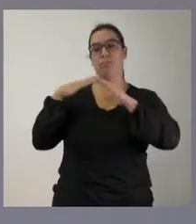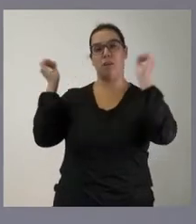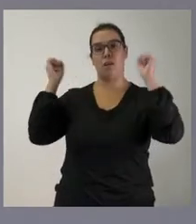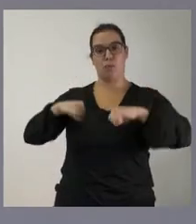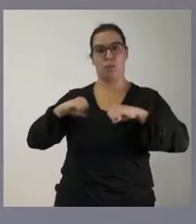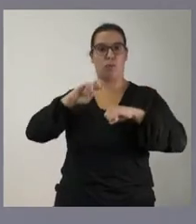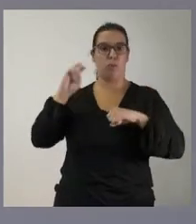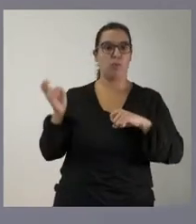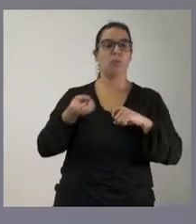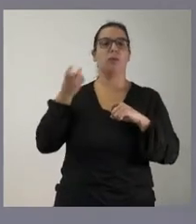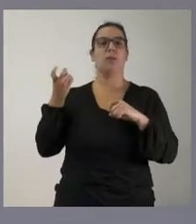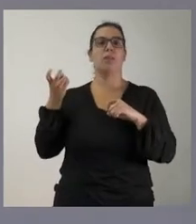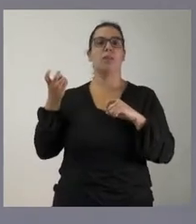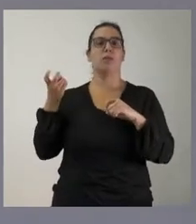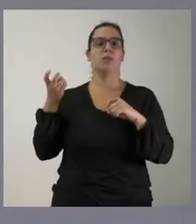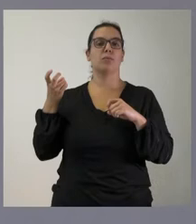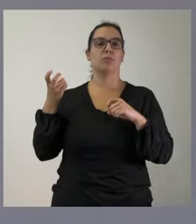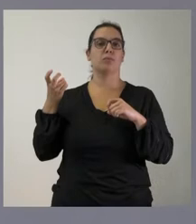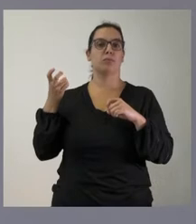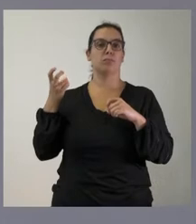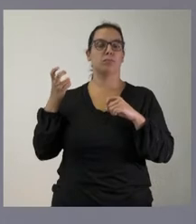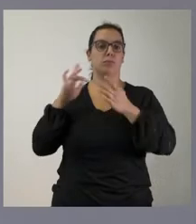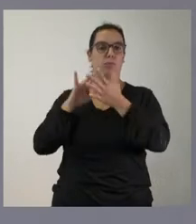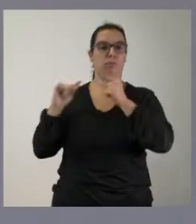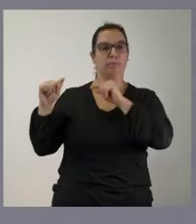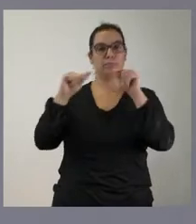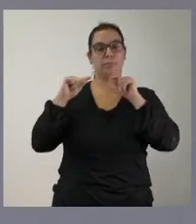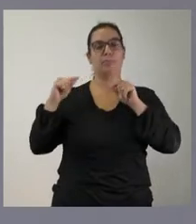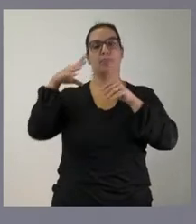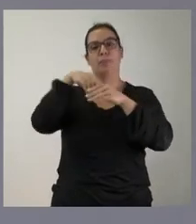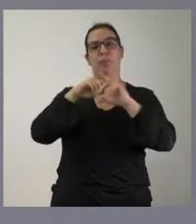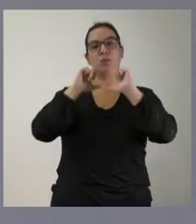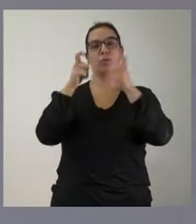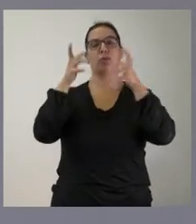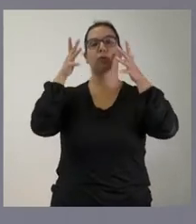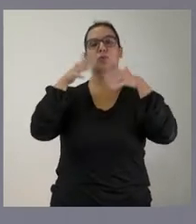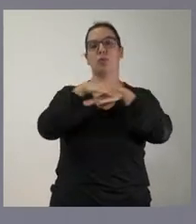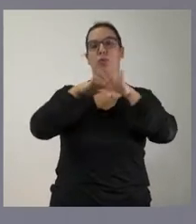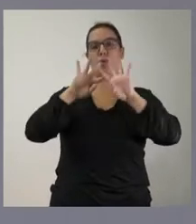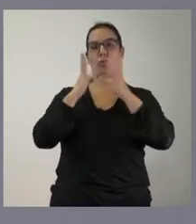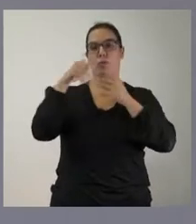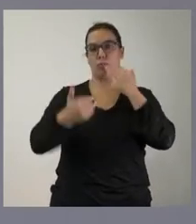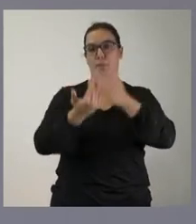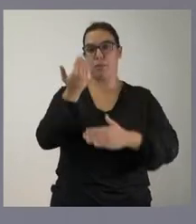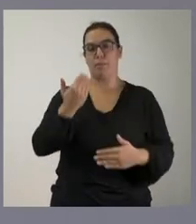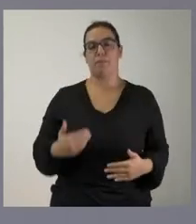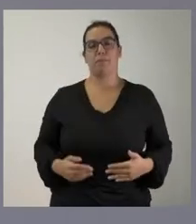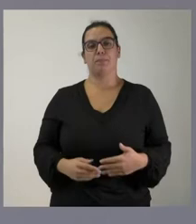se han celebrado que han tenido lugar en el ámbito del Consejo de gobierno esta mañana